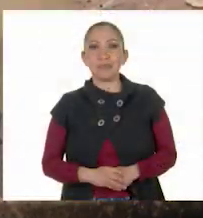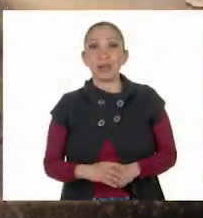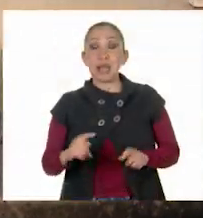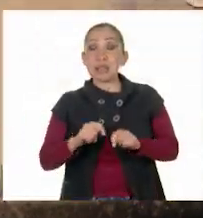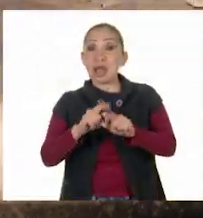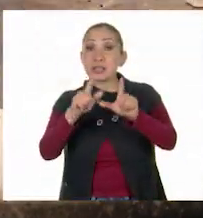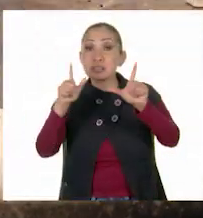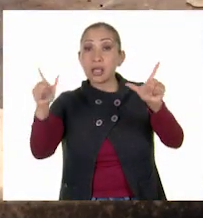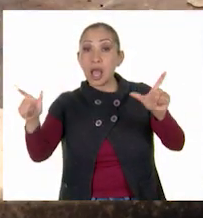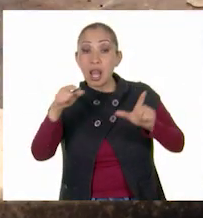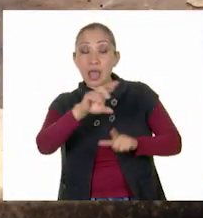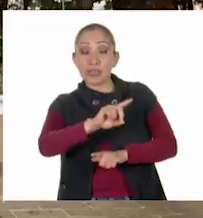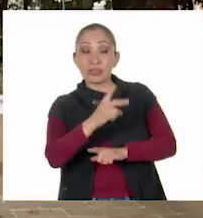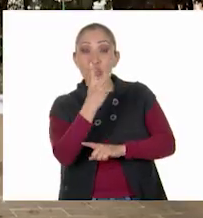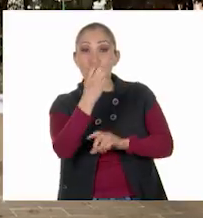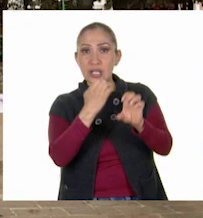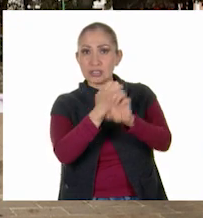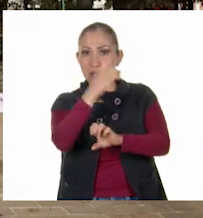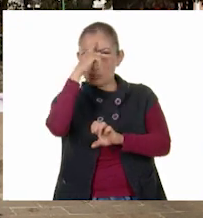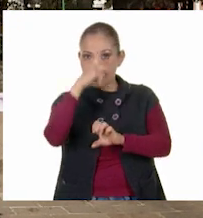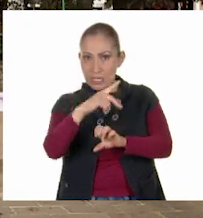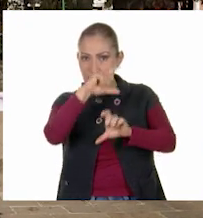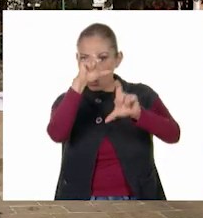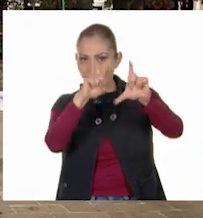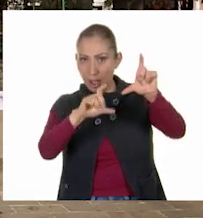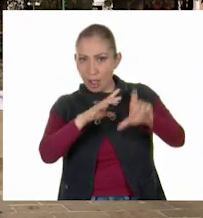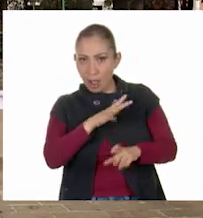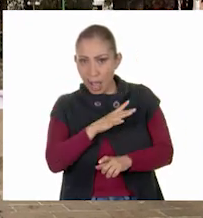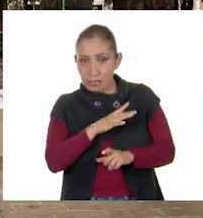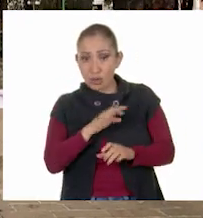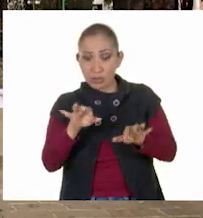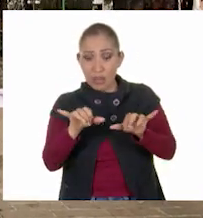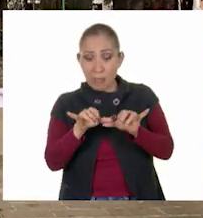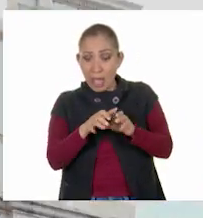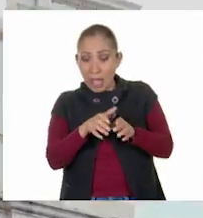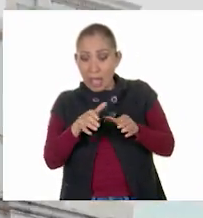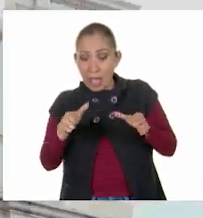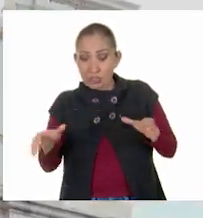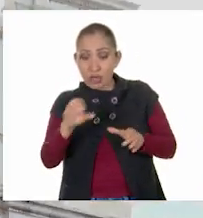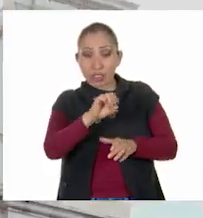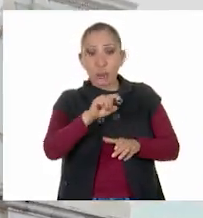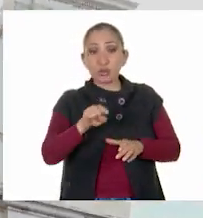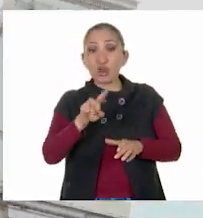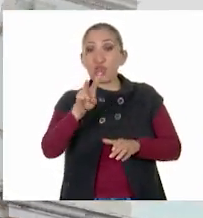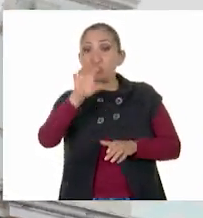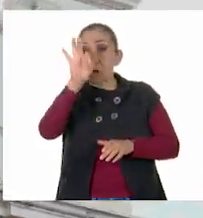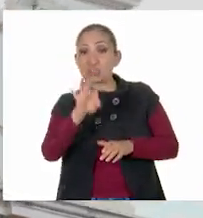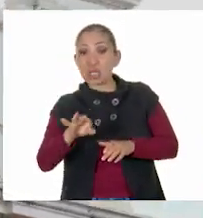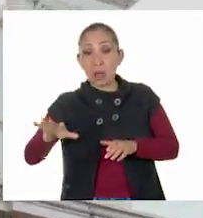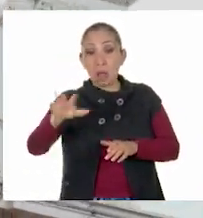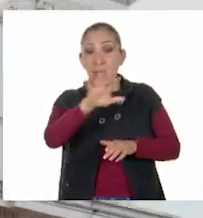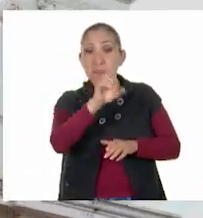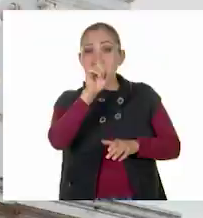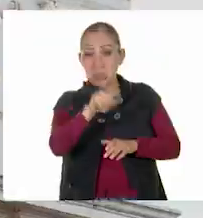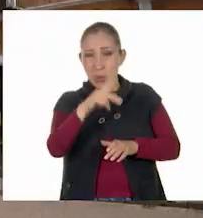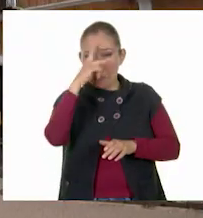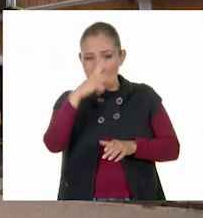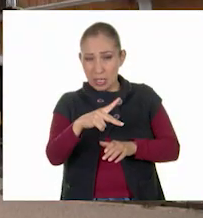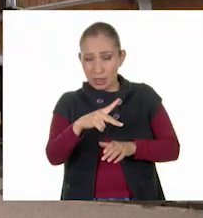Tlaxcala es uno de los 32 estados de México. Su extensión equivale al 0.2% del territorio